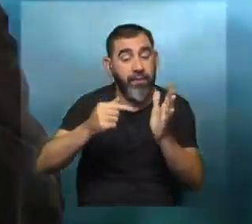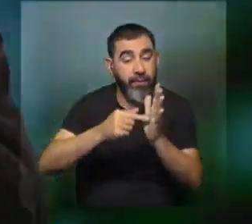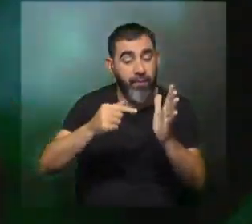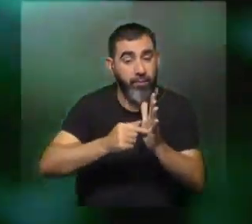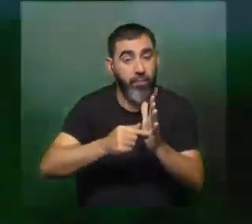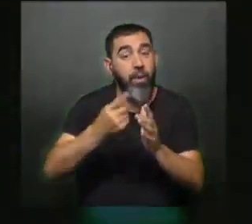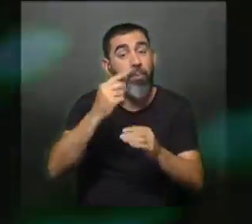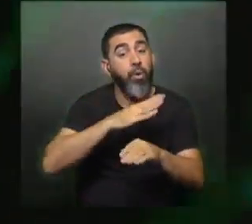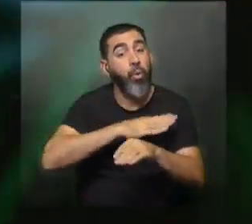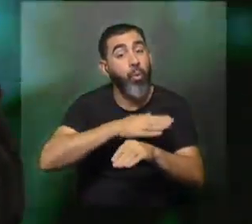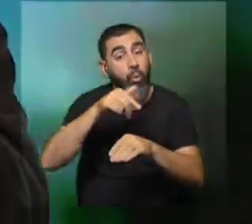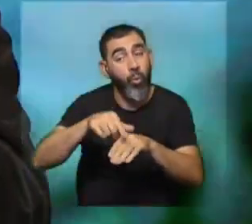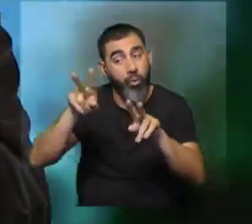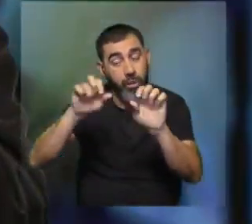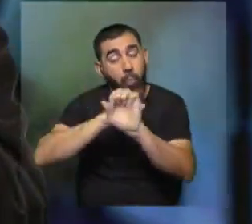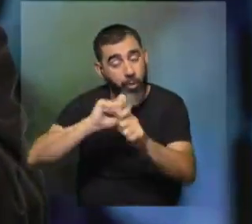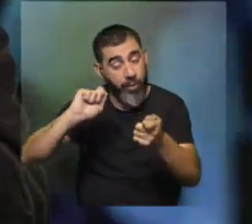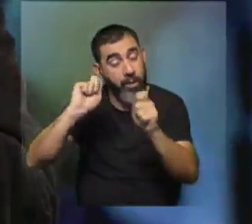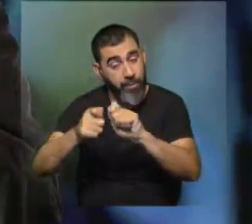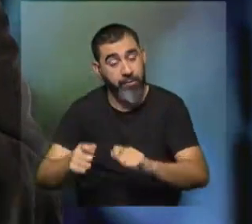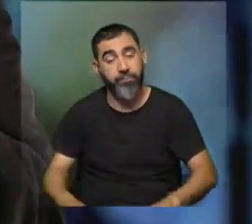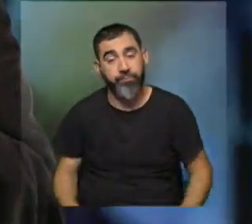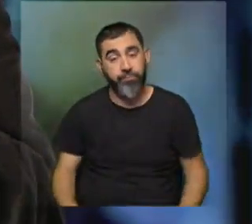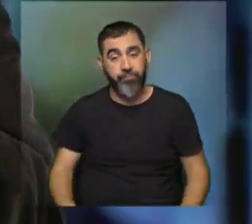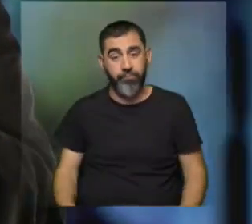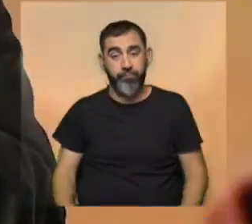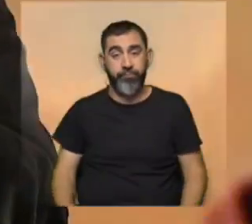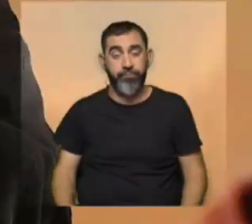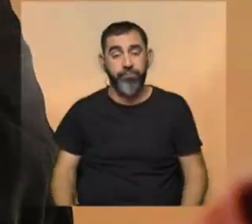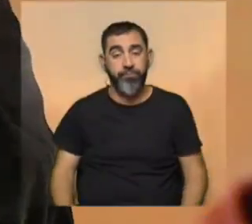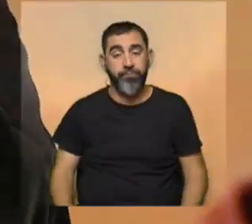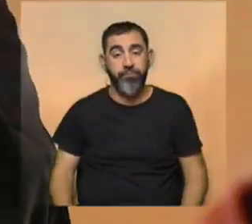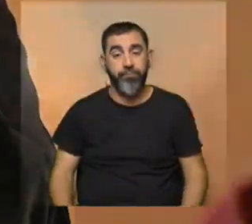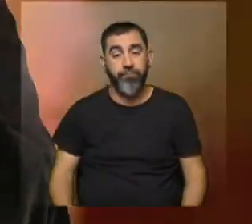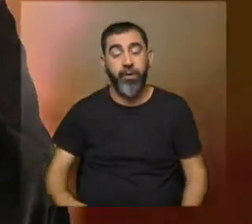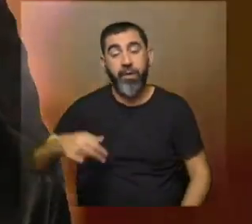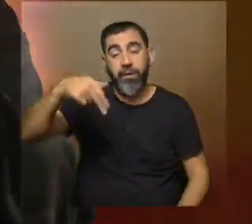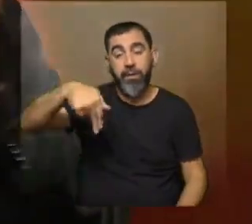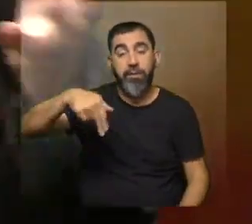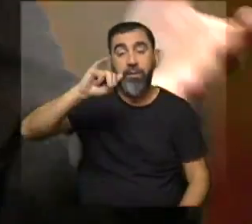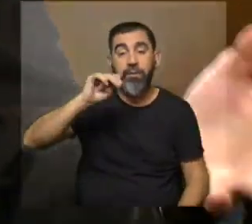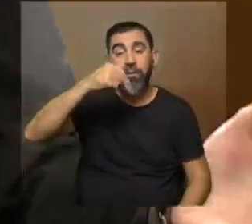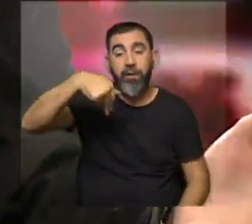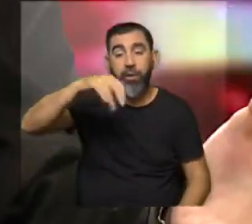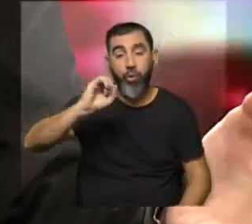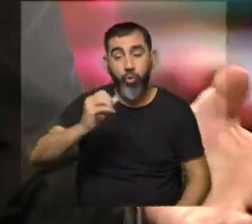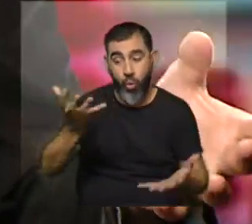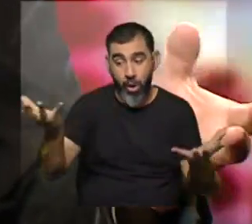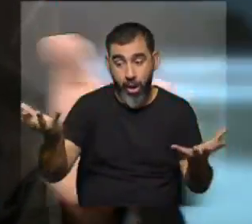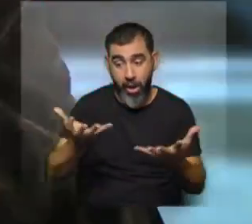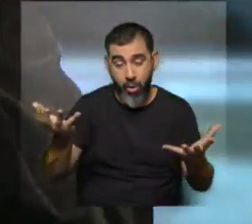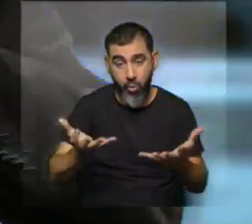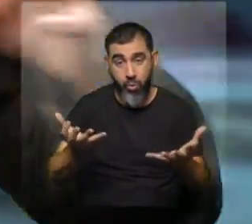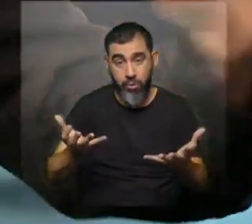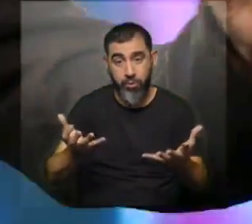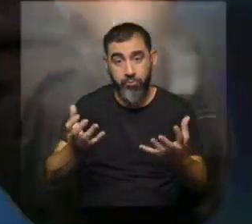los impactos de ese fenómeno sí pueden cambiar. ¿A qué me refiero con esto? El Niño tenemos, por ejemplo, que tenemos ahora, el fenómeno del